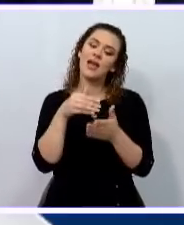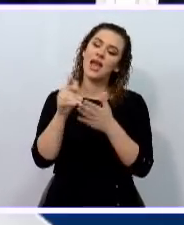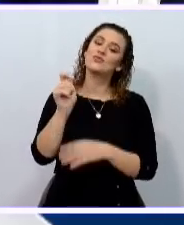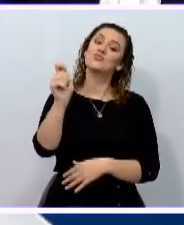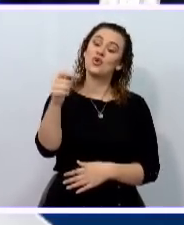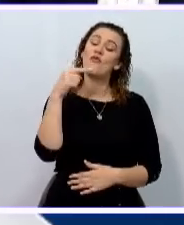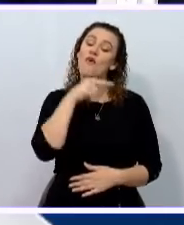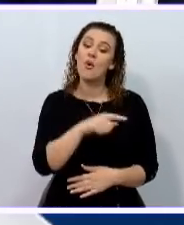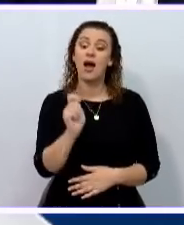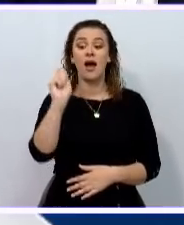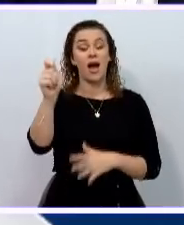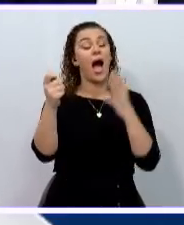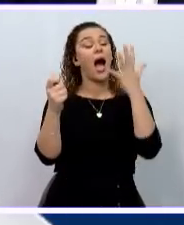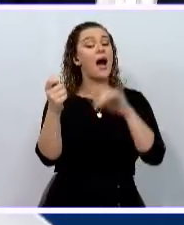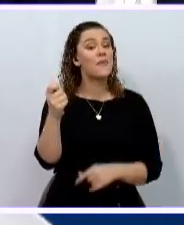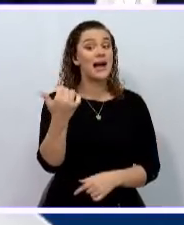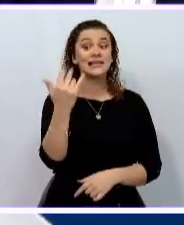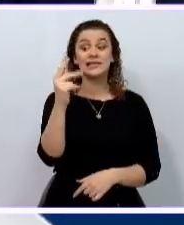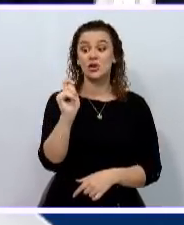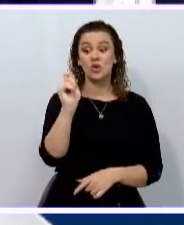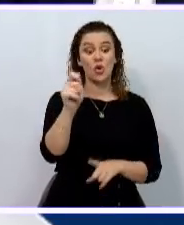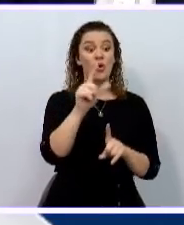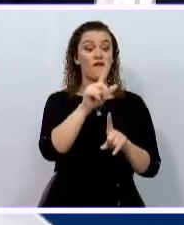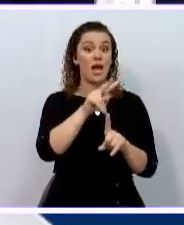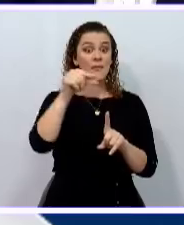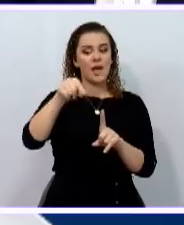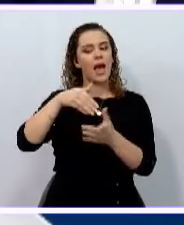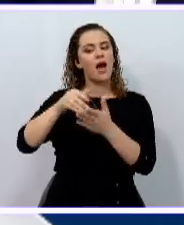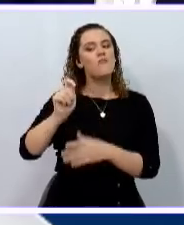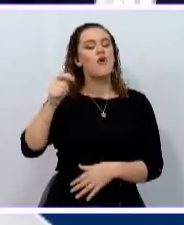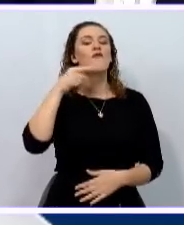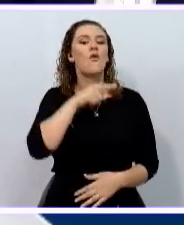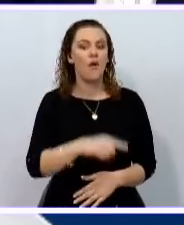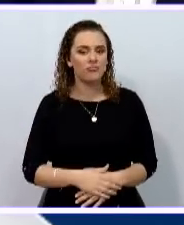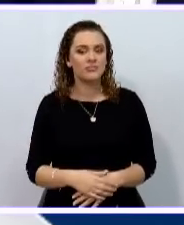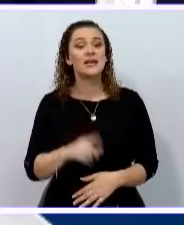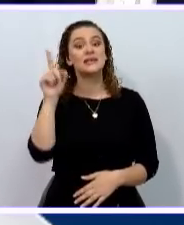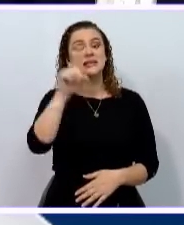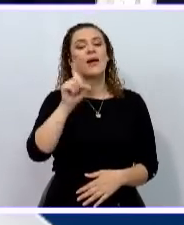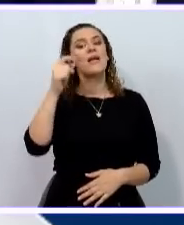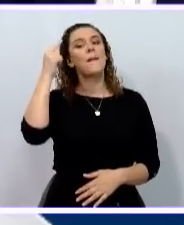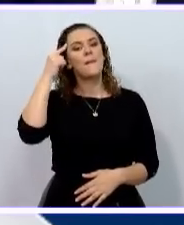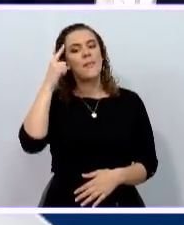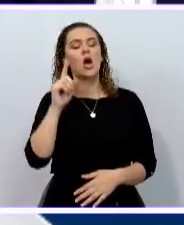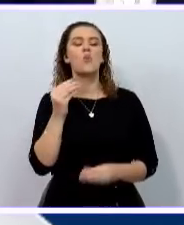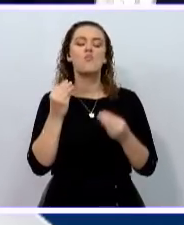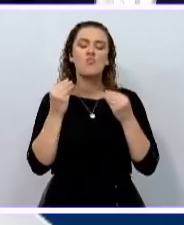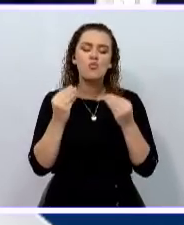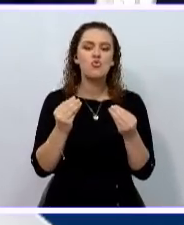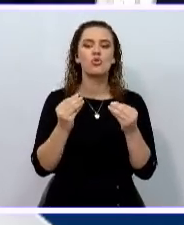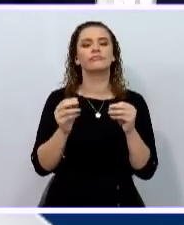le sacaron amarilla y si no lo saca Vladimir lo expulsaban y Saprissa tiene que pensar en una muy